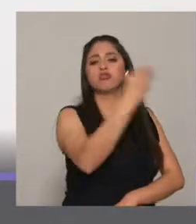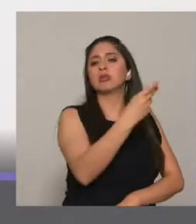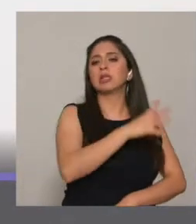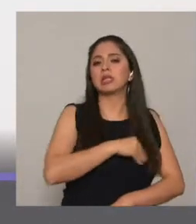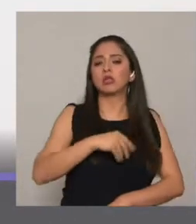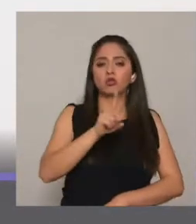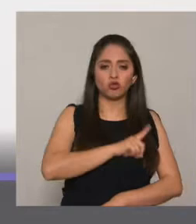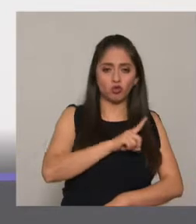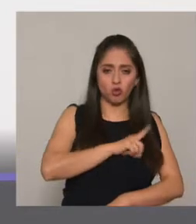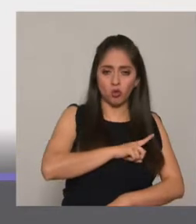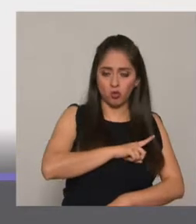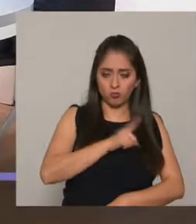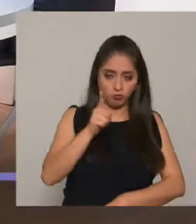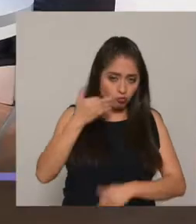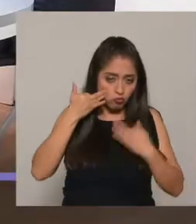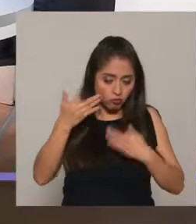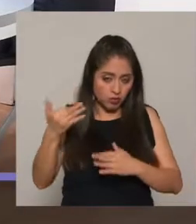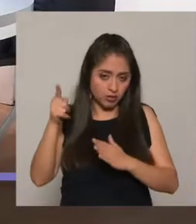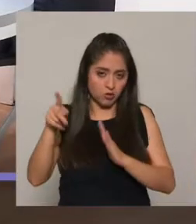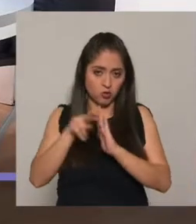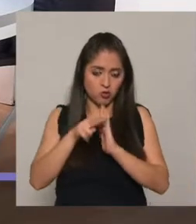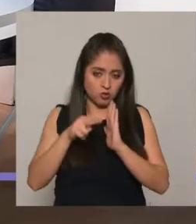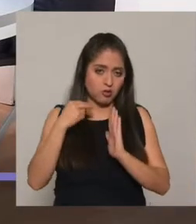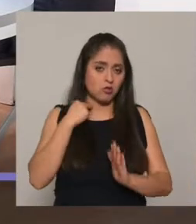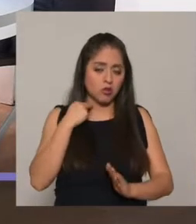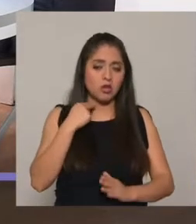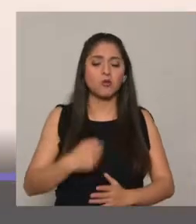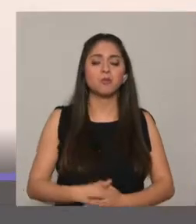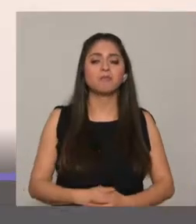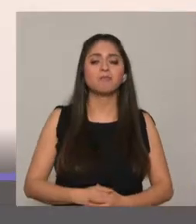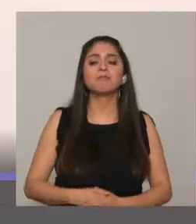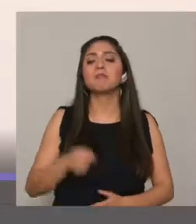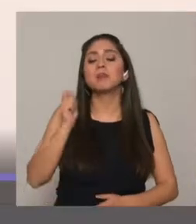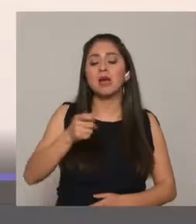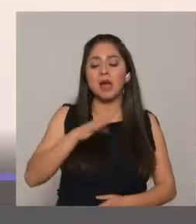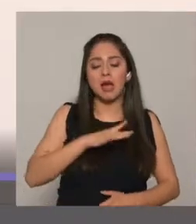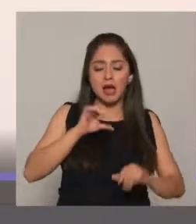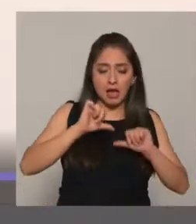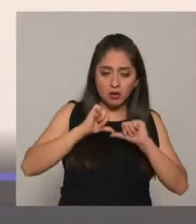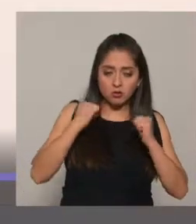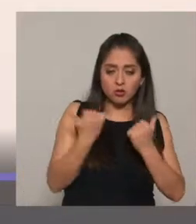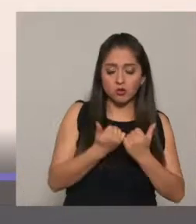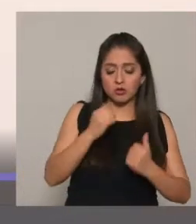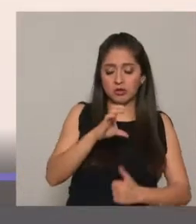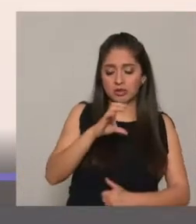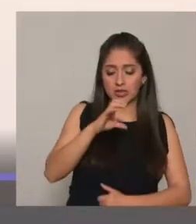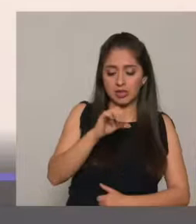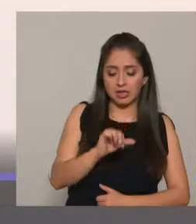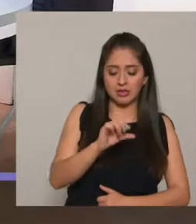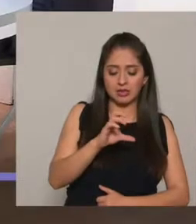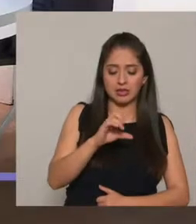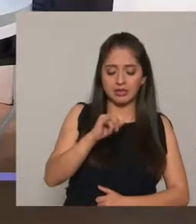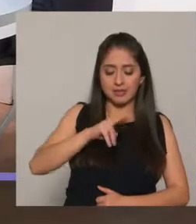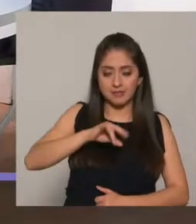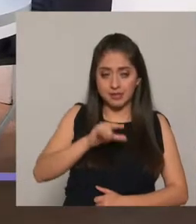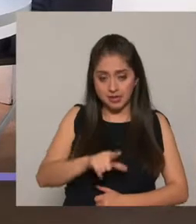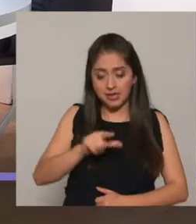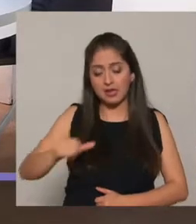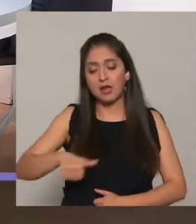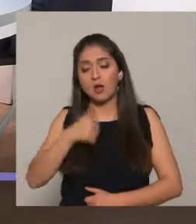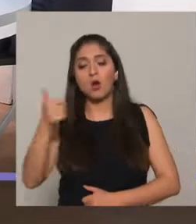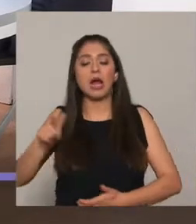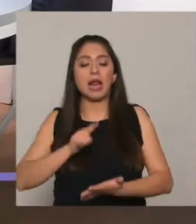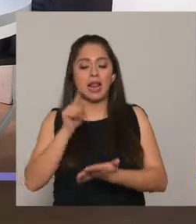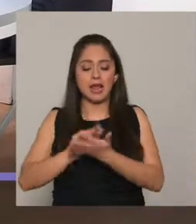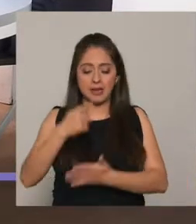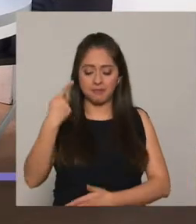Y bueno, por supuesto, la creación de asociaciones civiles, fundaciones. Claro, ¿no? claro. Existe una ley que es